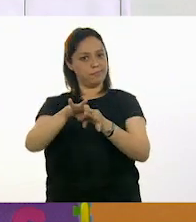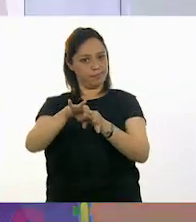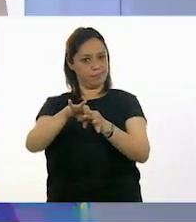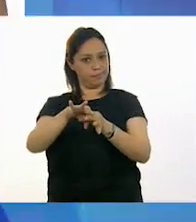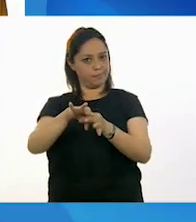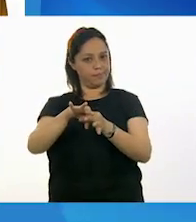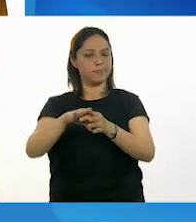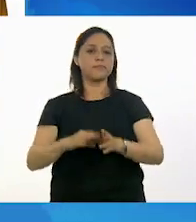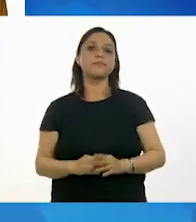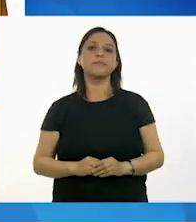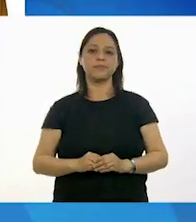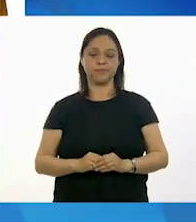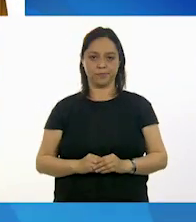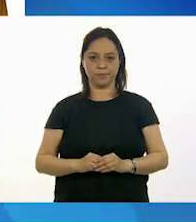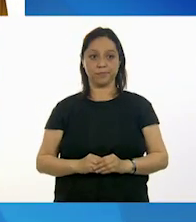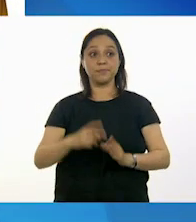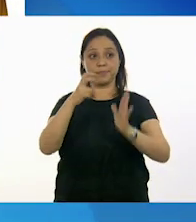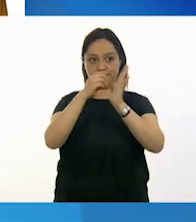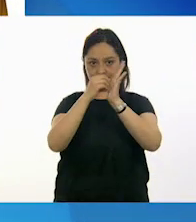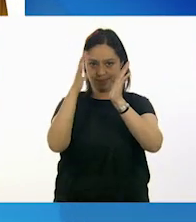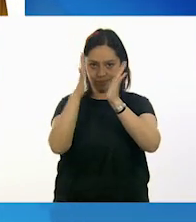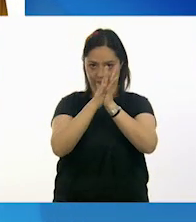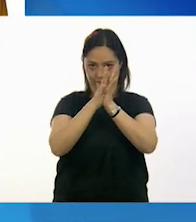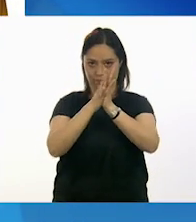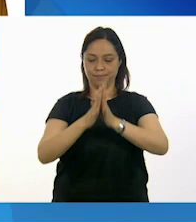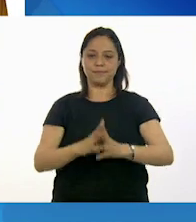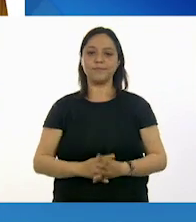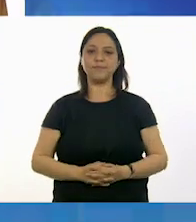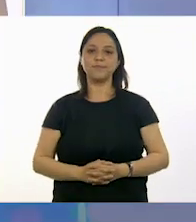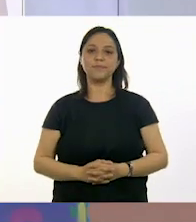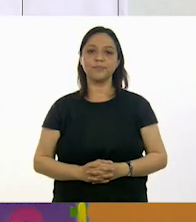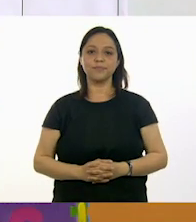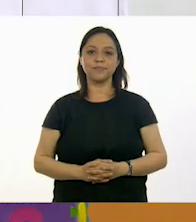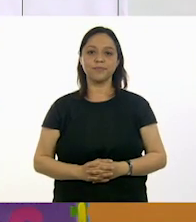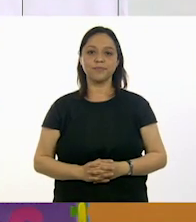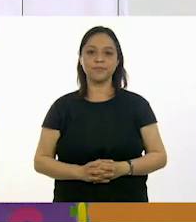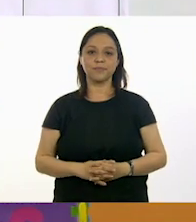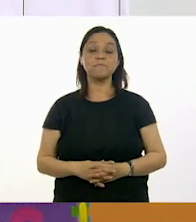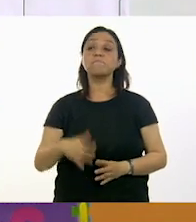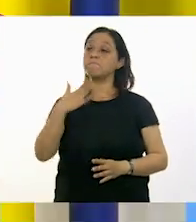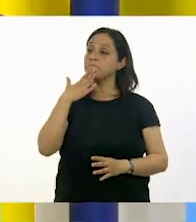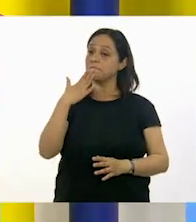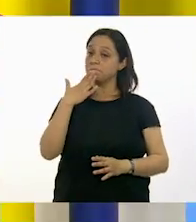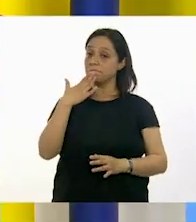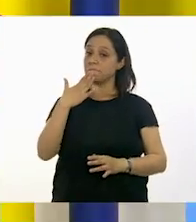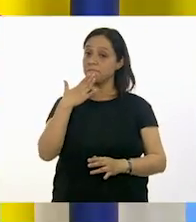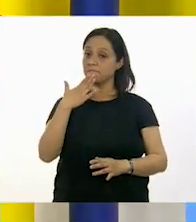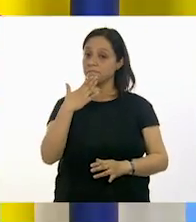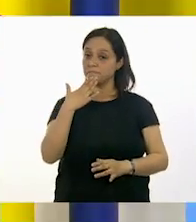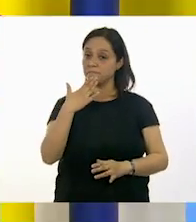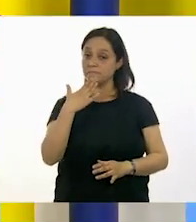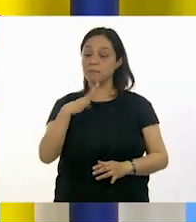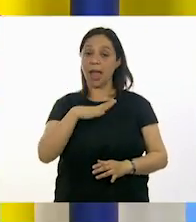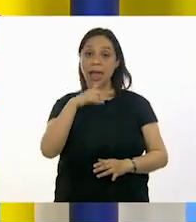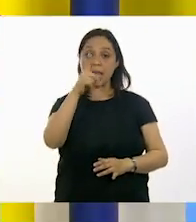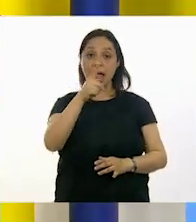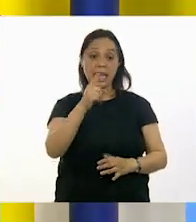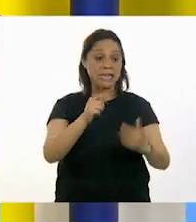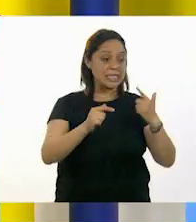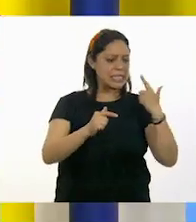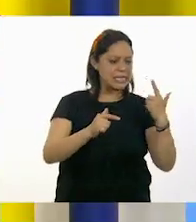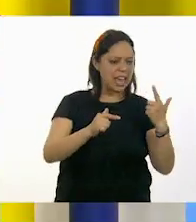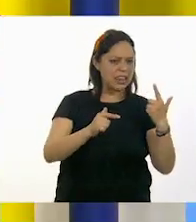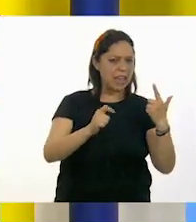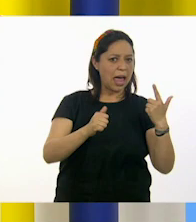del árbol verde y aquí lo pongo número 1. Muy bien, y yo tengo aquí ya el 7